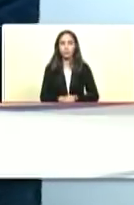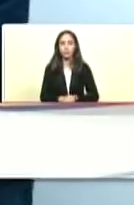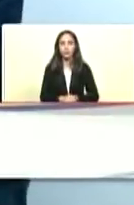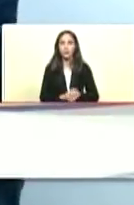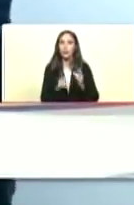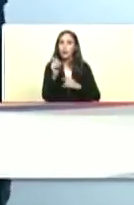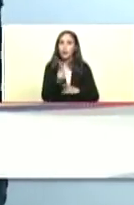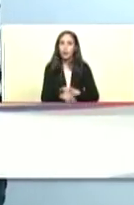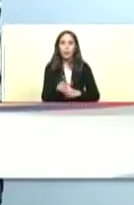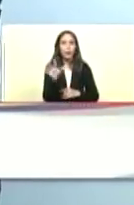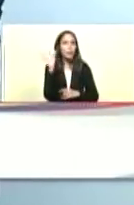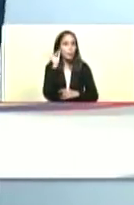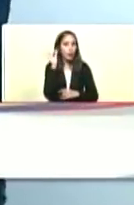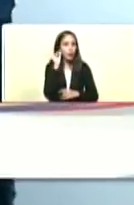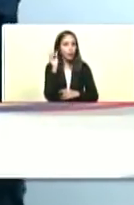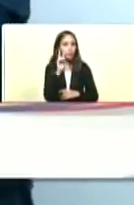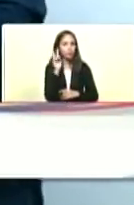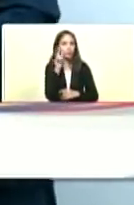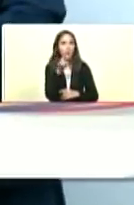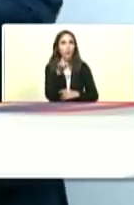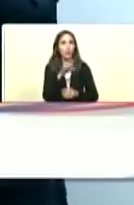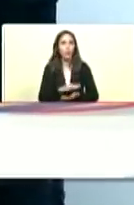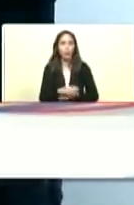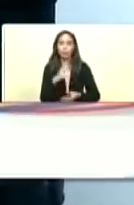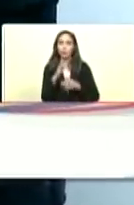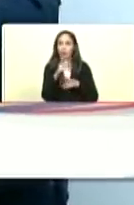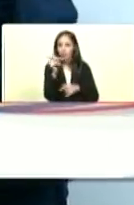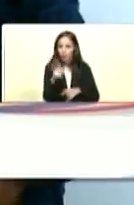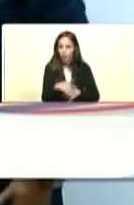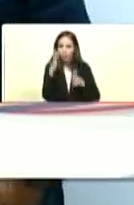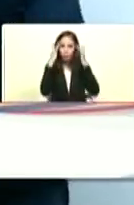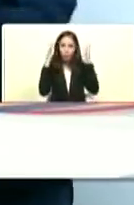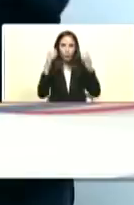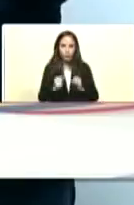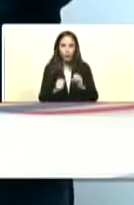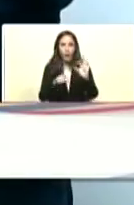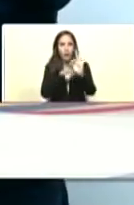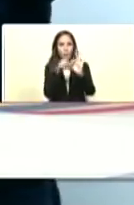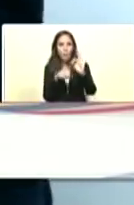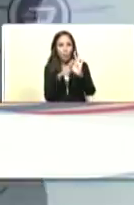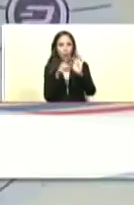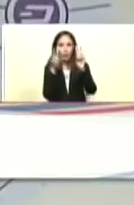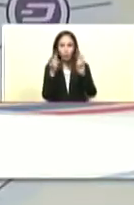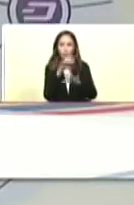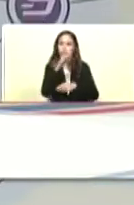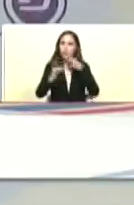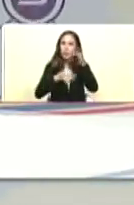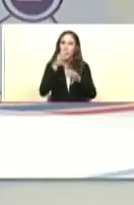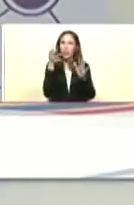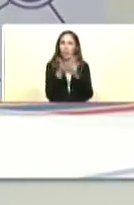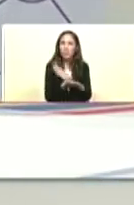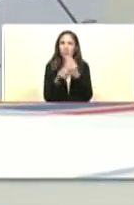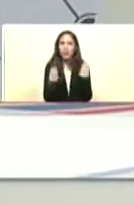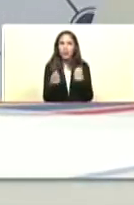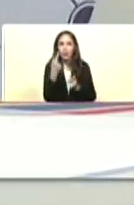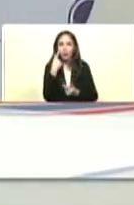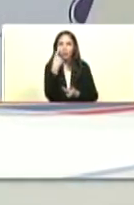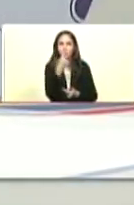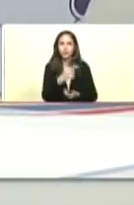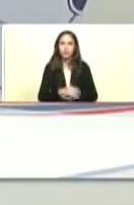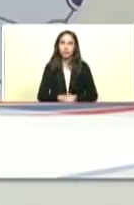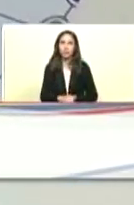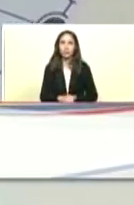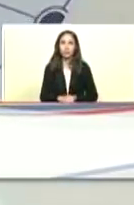juventud para el Petro, para lo que tiene que ver con la criptomoneda. La compañera Carmen, que nos explique qué es el trading y cuál es la función de esta